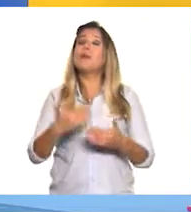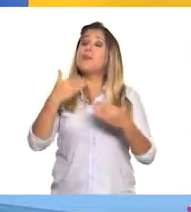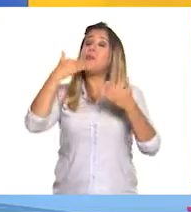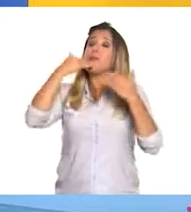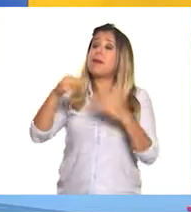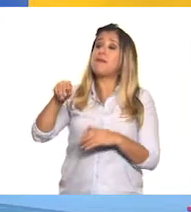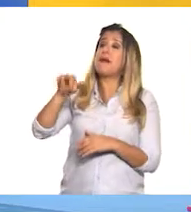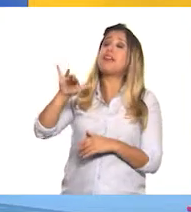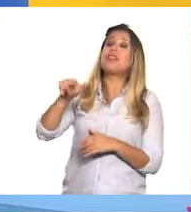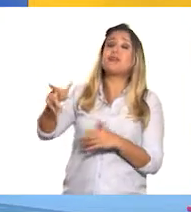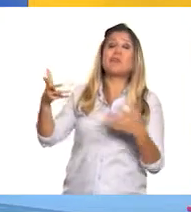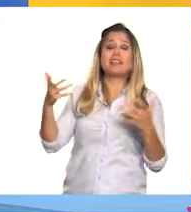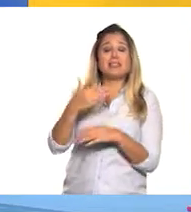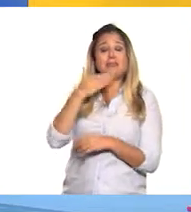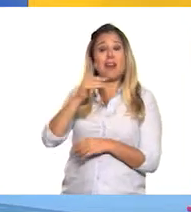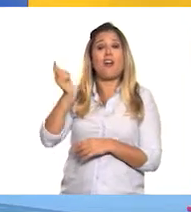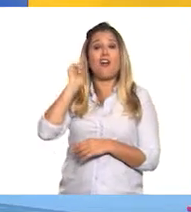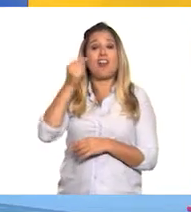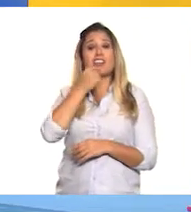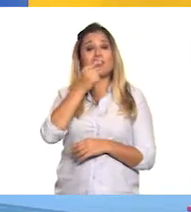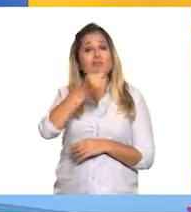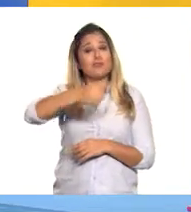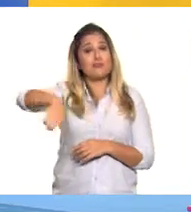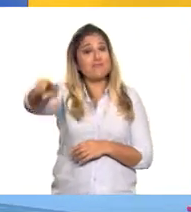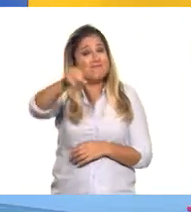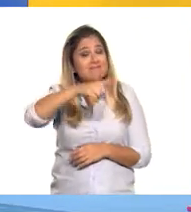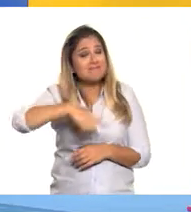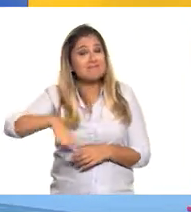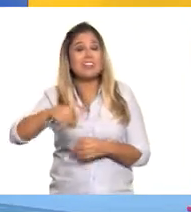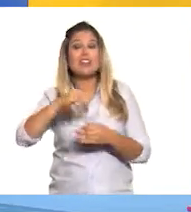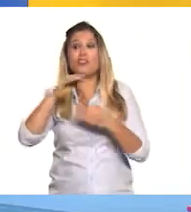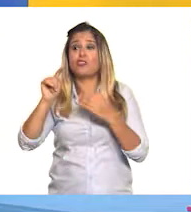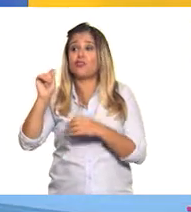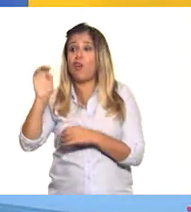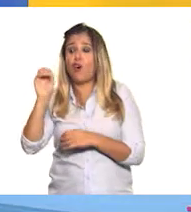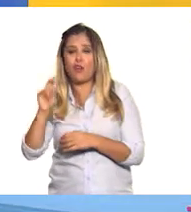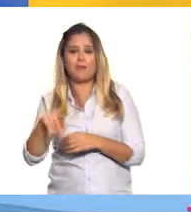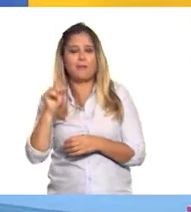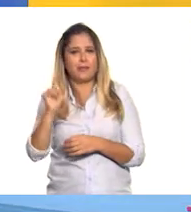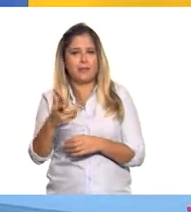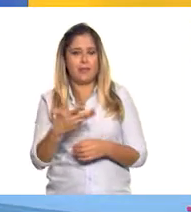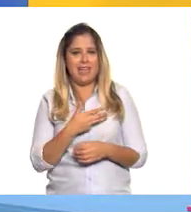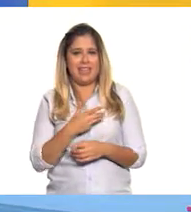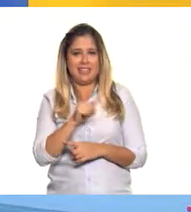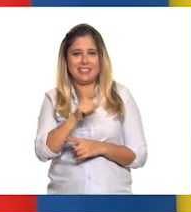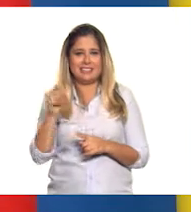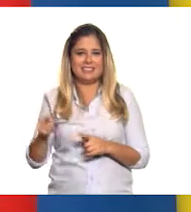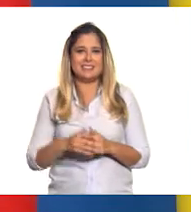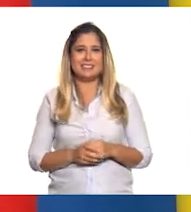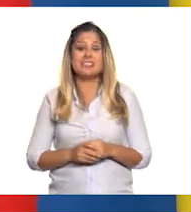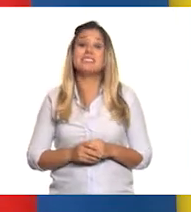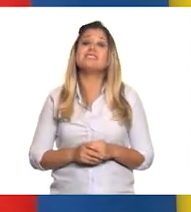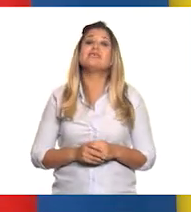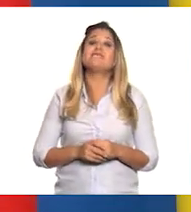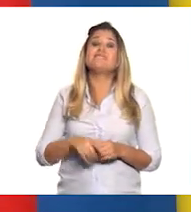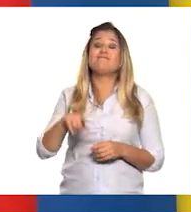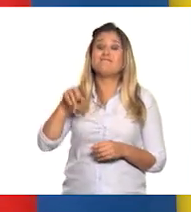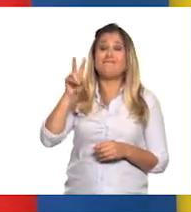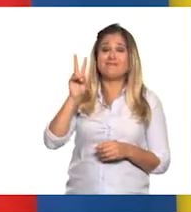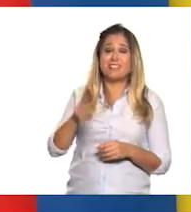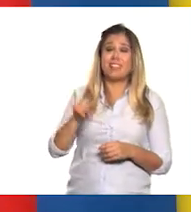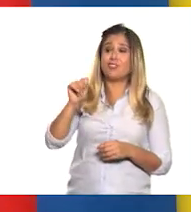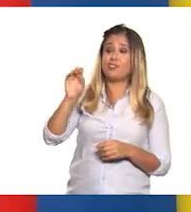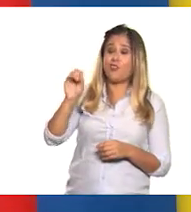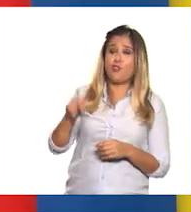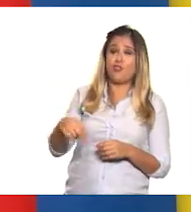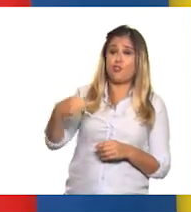clarísimo. Y espero que nuestras niñas y niños en casa y TON también lo tengan. De hecho, maestro Francisco, tú y